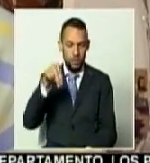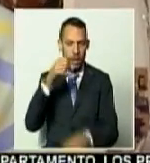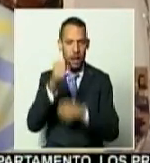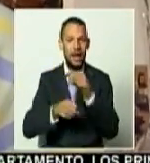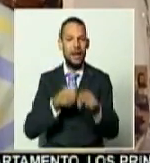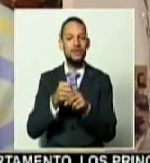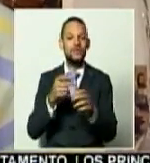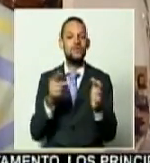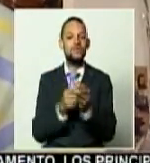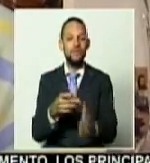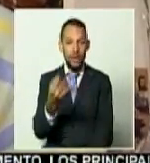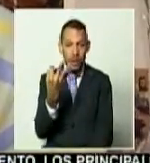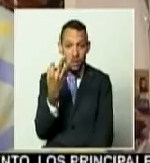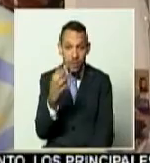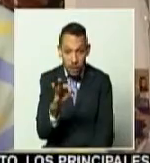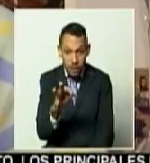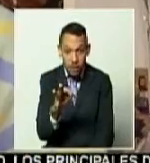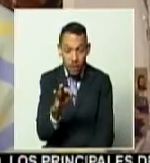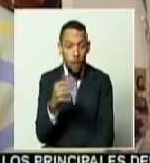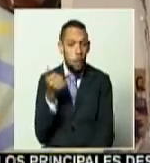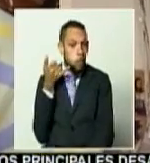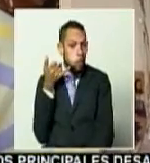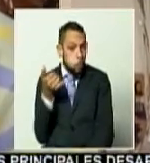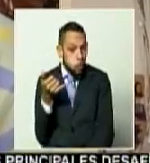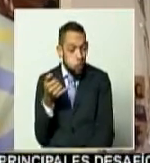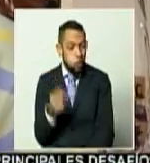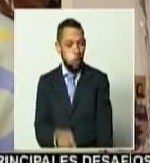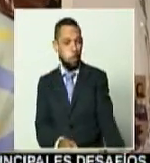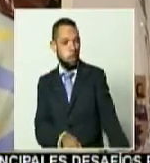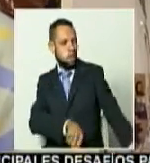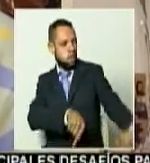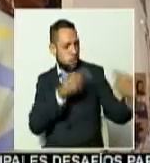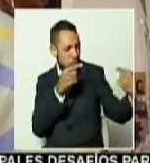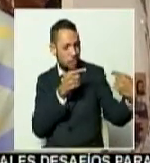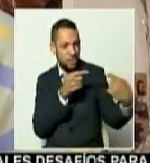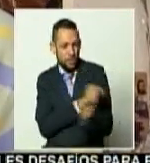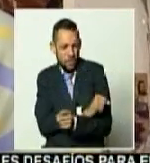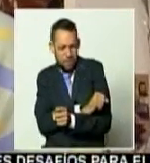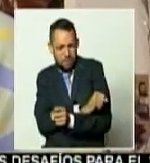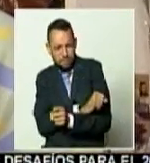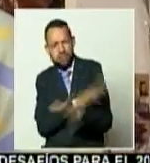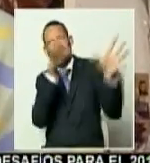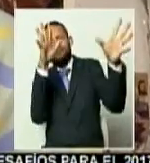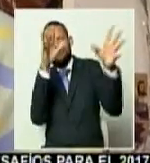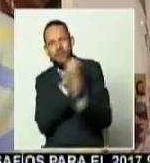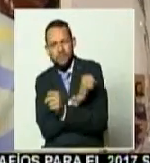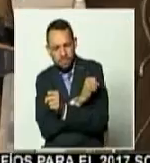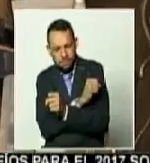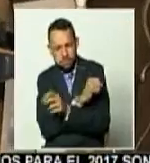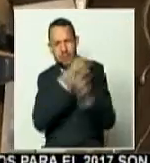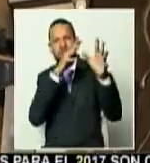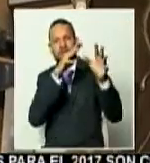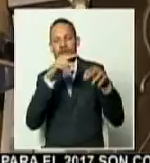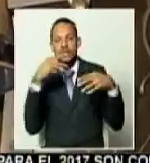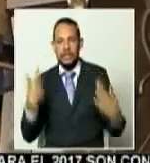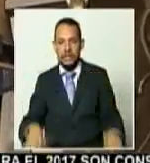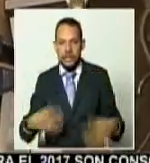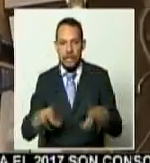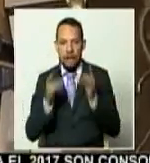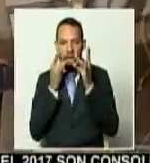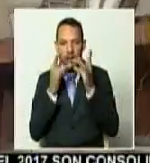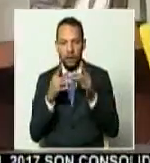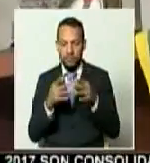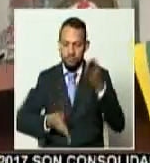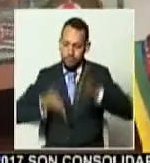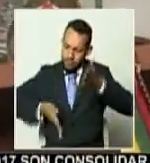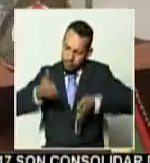se hubo ese atentado y se estallaron esas bombas que colocaron. Son muchos los triunfos de